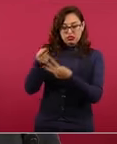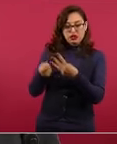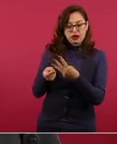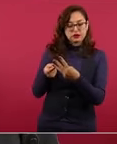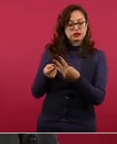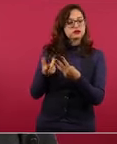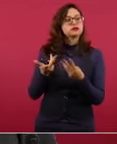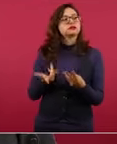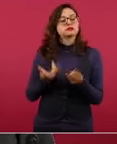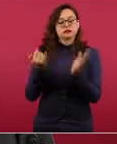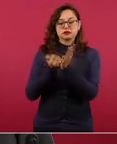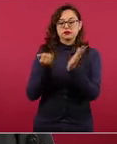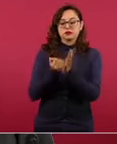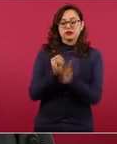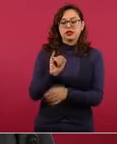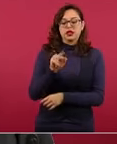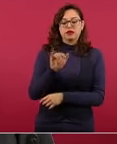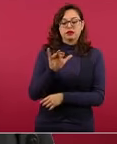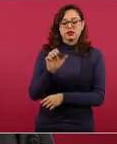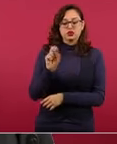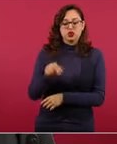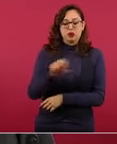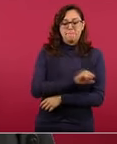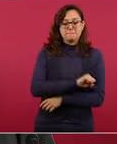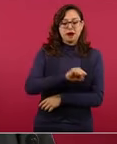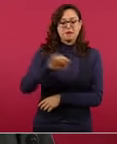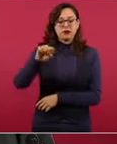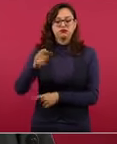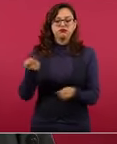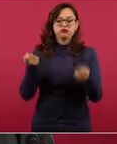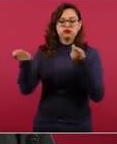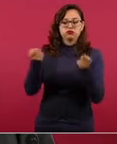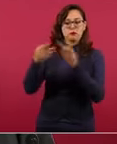no haya aumento 3